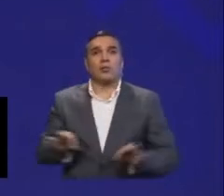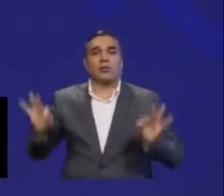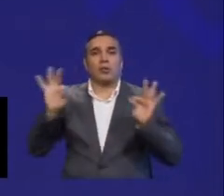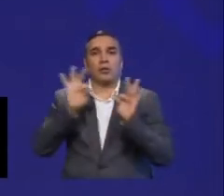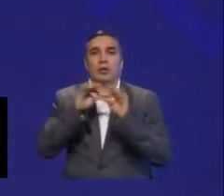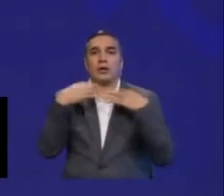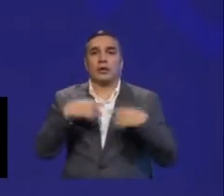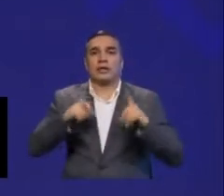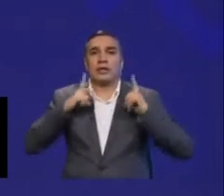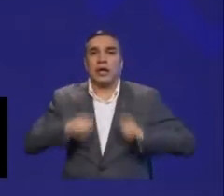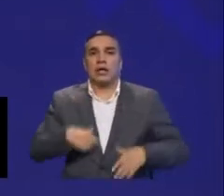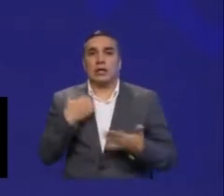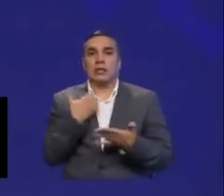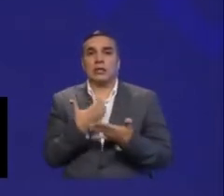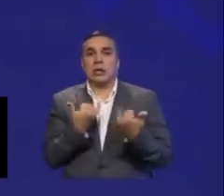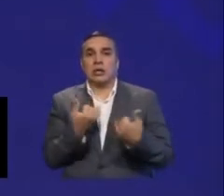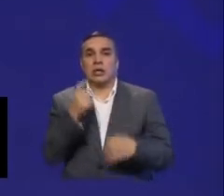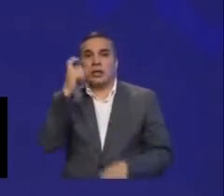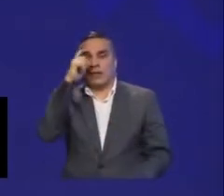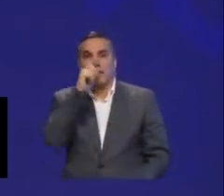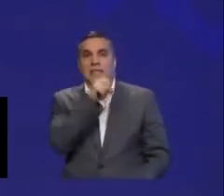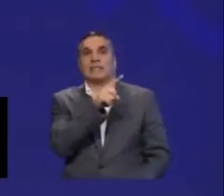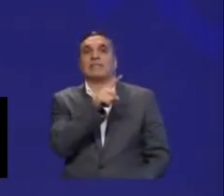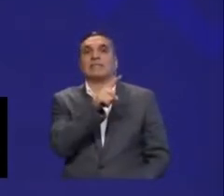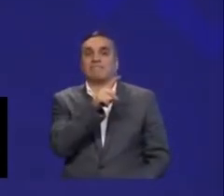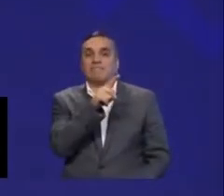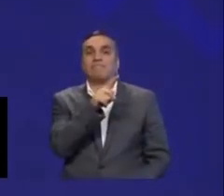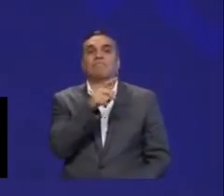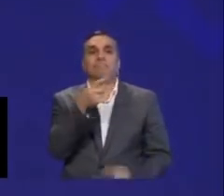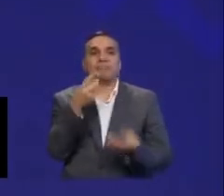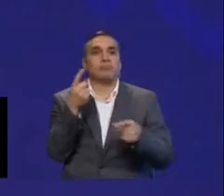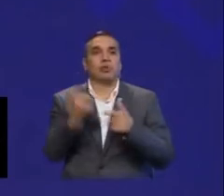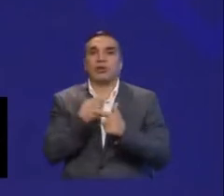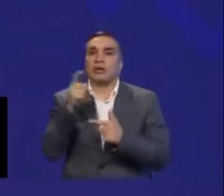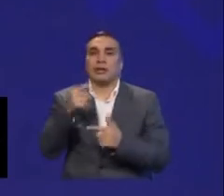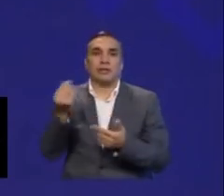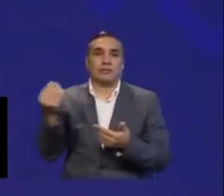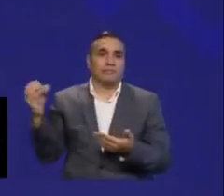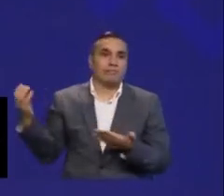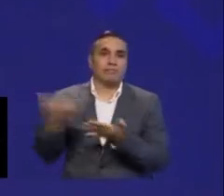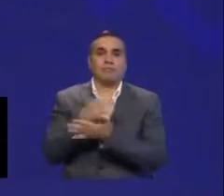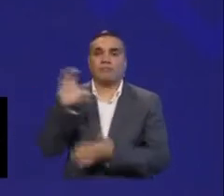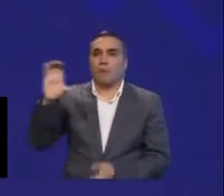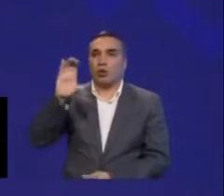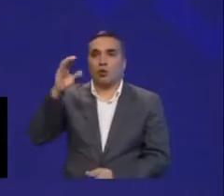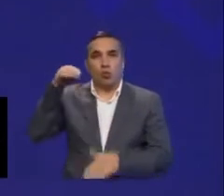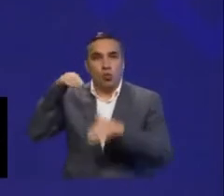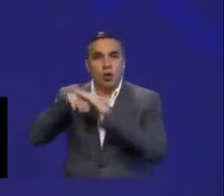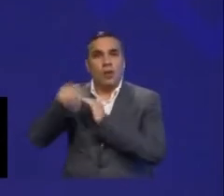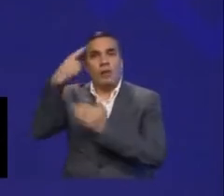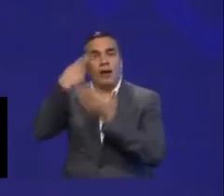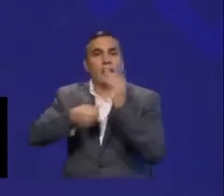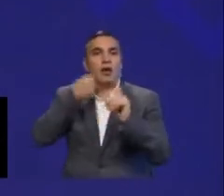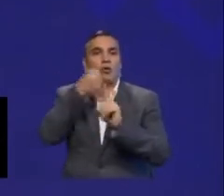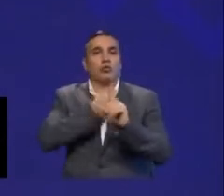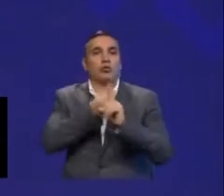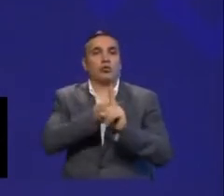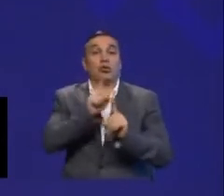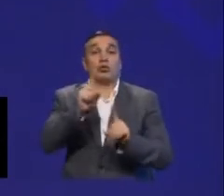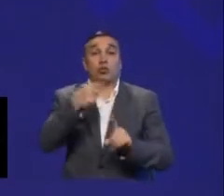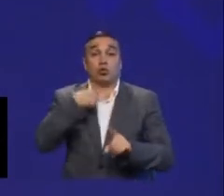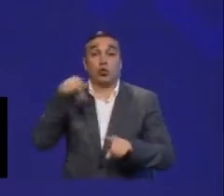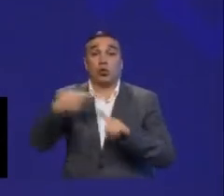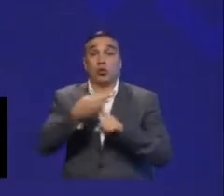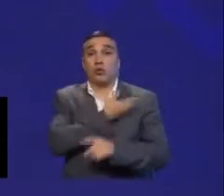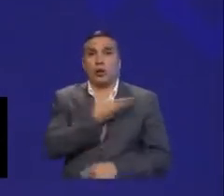crisis sanitaria que vivimos en este momento y acumular los recursos que se necesitan para enfrentarlo. Yo como presidente de la República voy a convocar